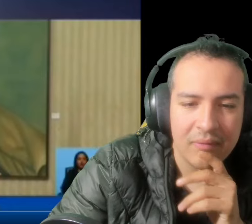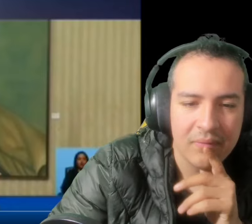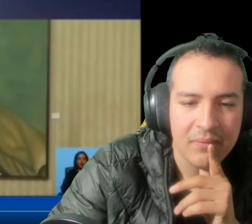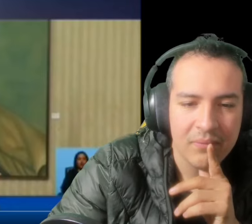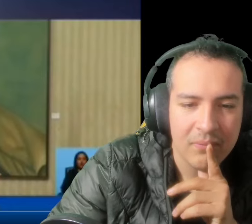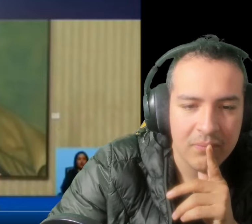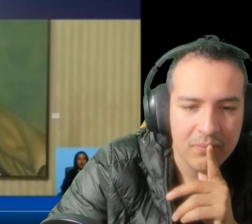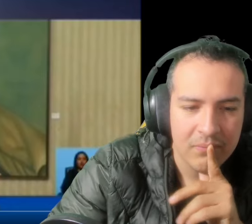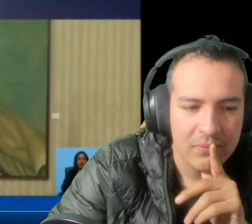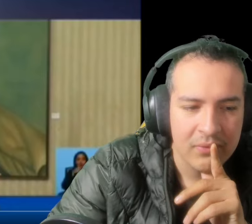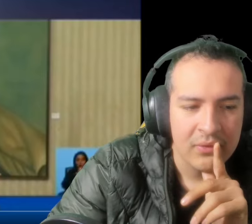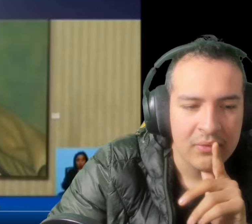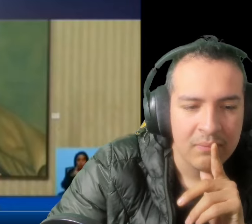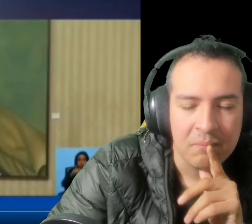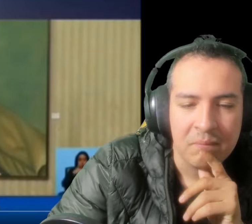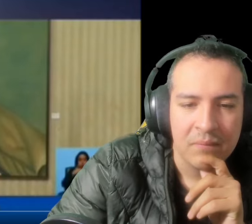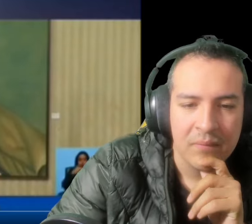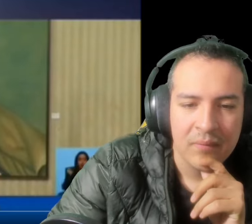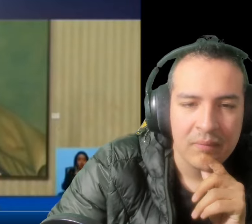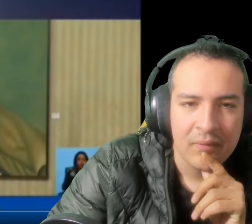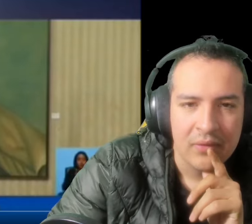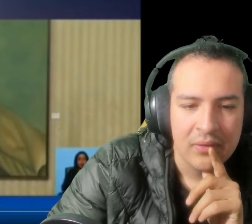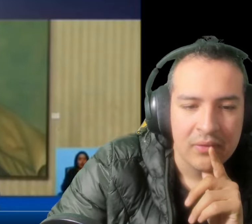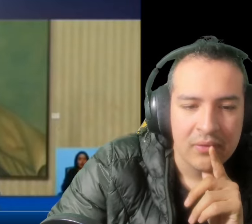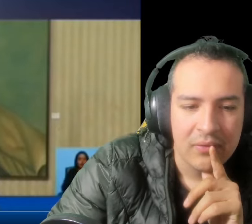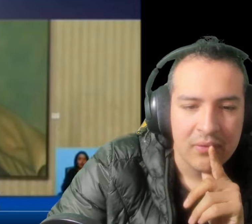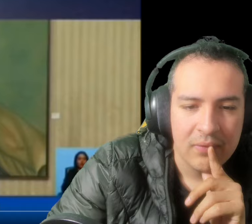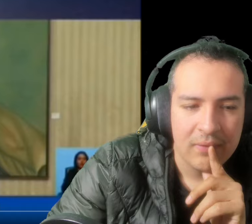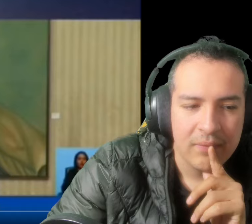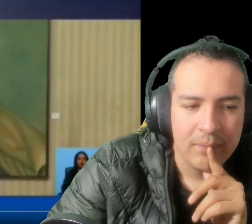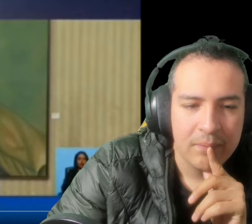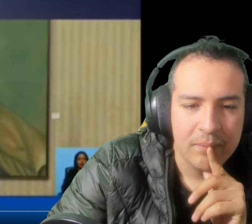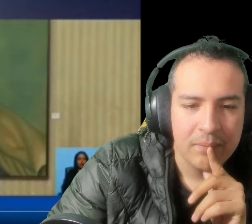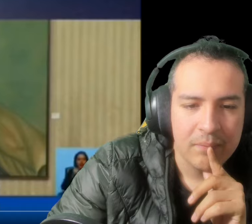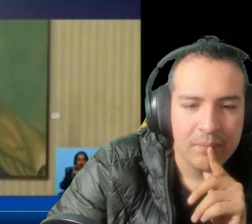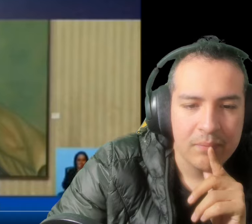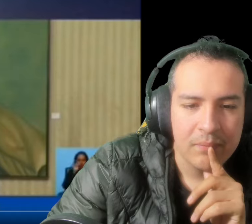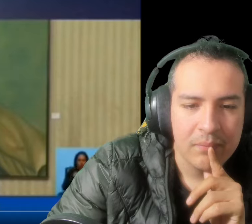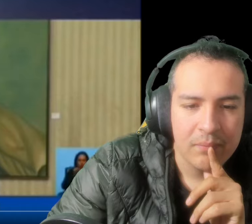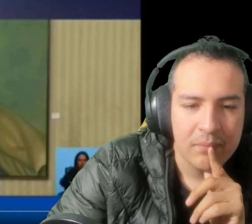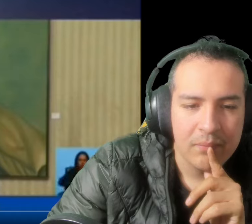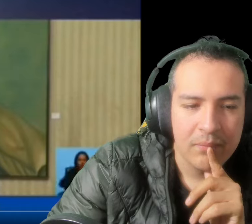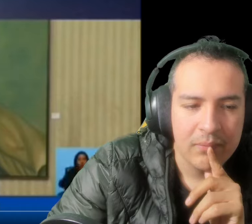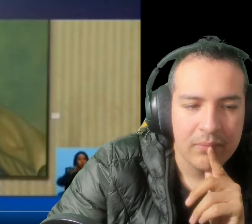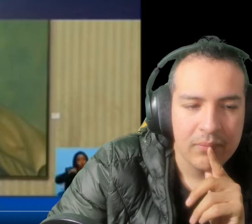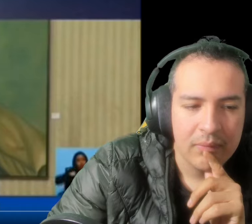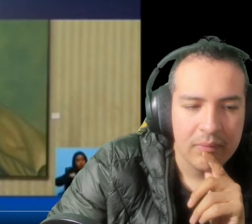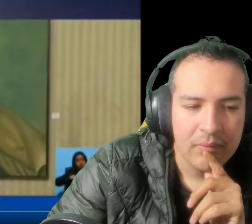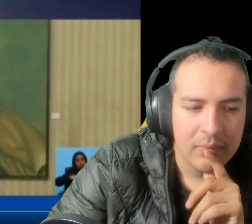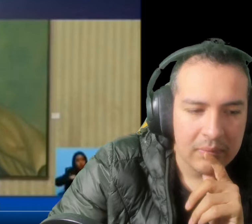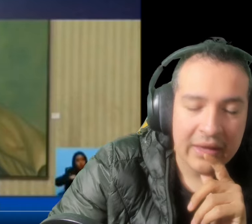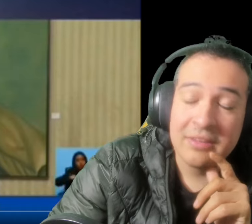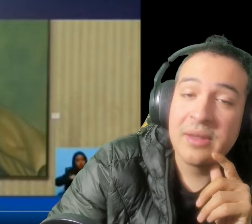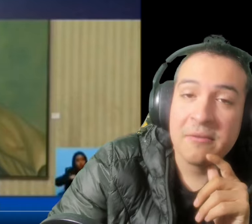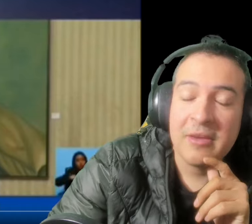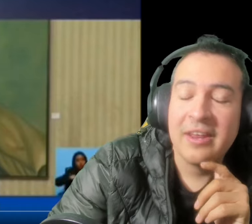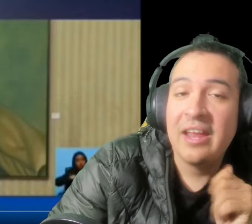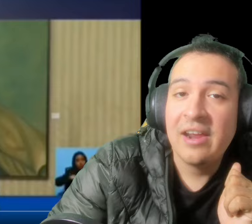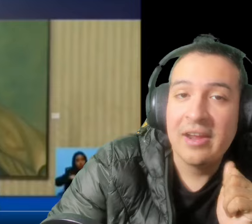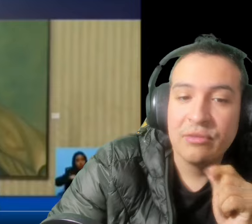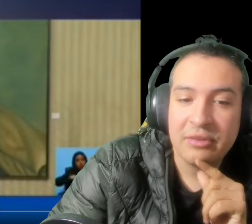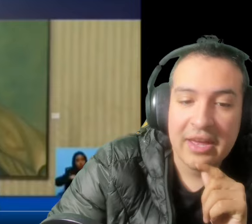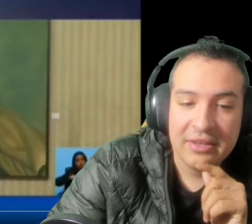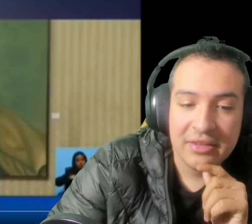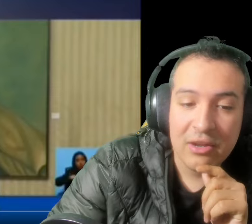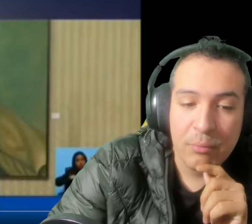los que están atacando a Venezuela hay mecanismos para defenderse hay mecanismos para defenderse A qué se refiere a